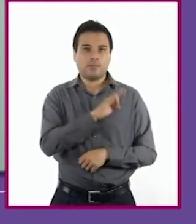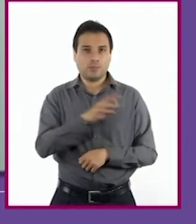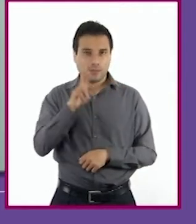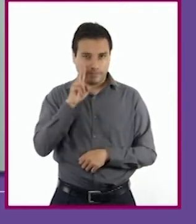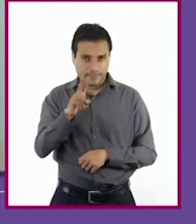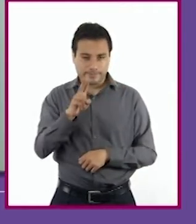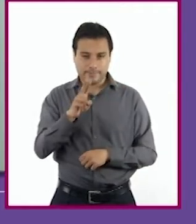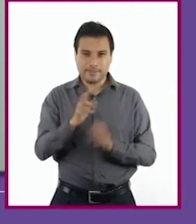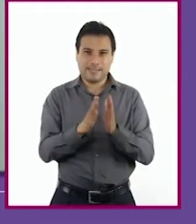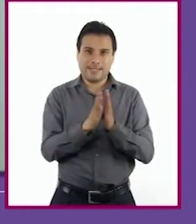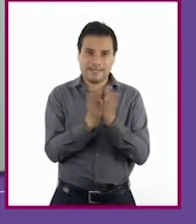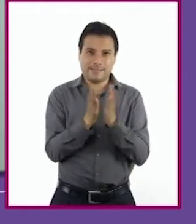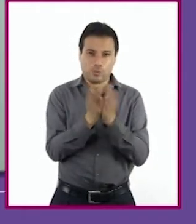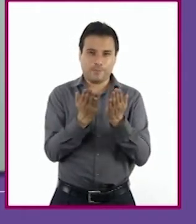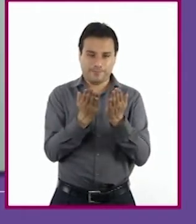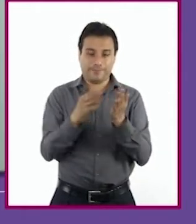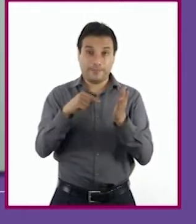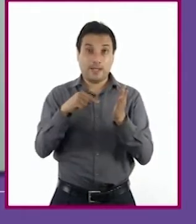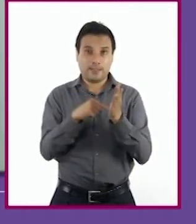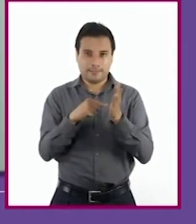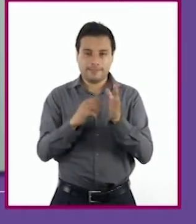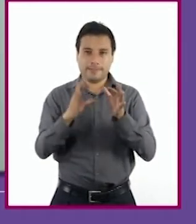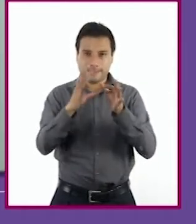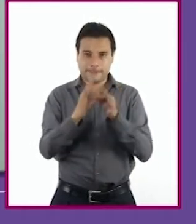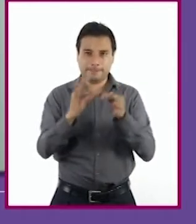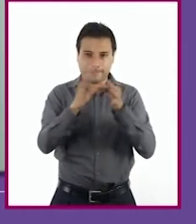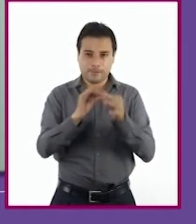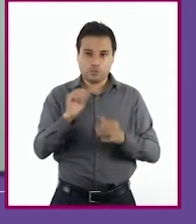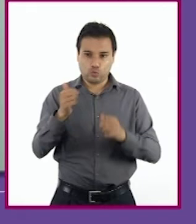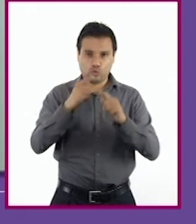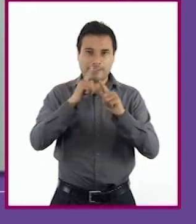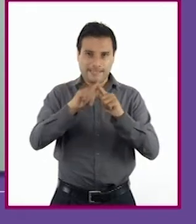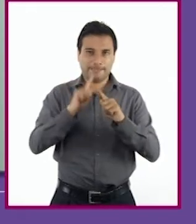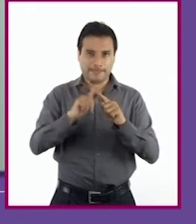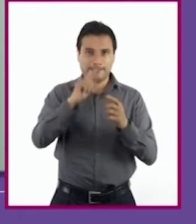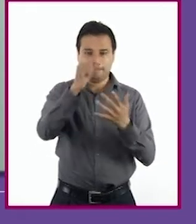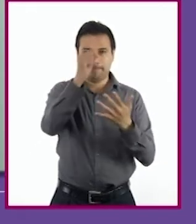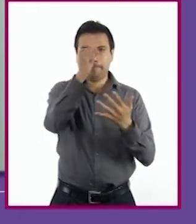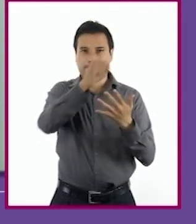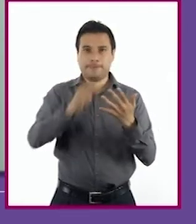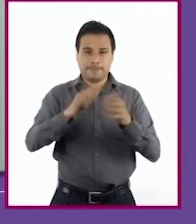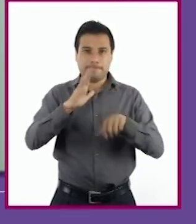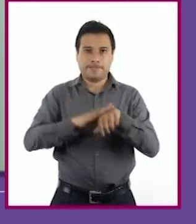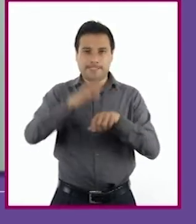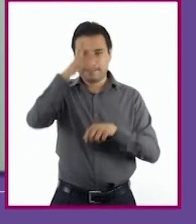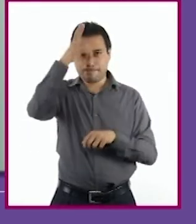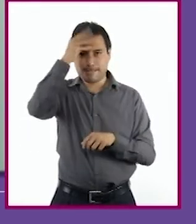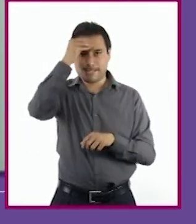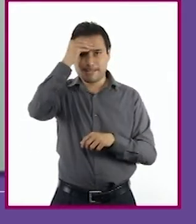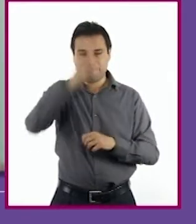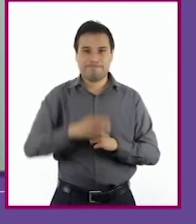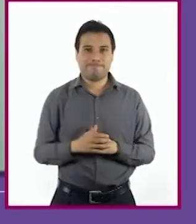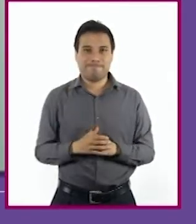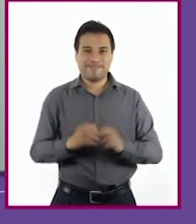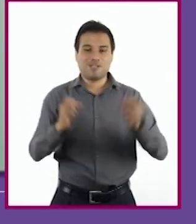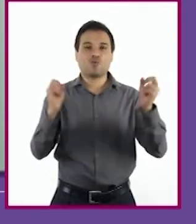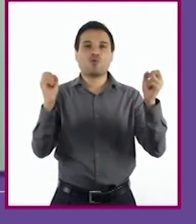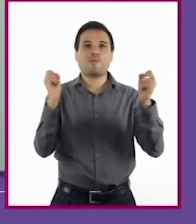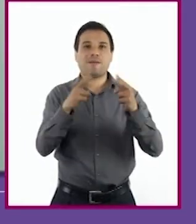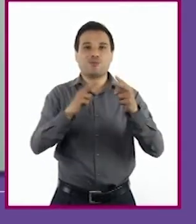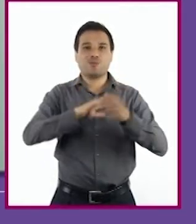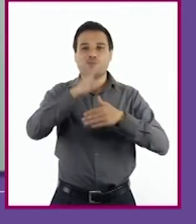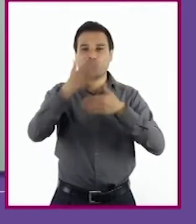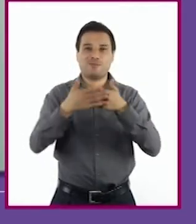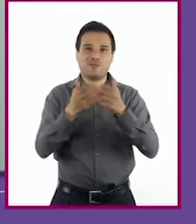de texto y consultar otros materiales educativos para ampliar la información. Nos vemos en